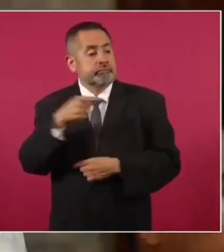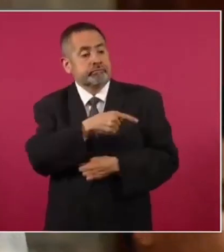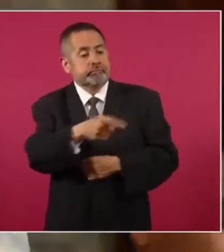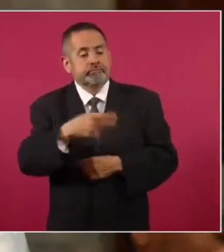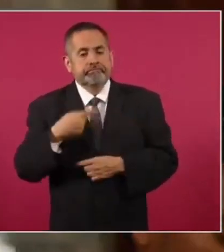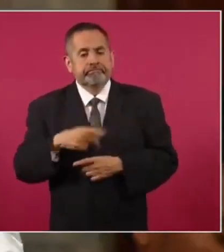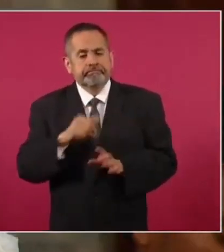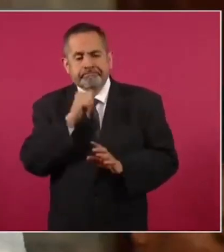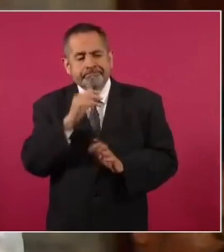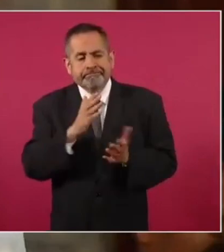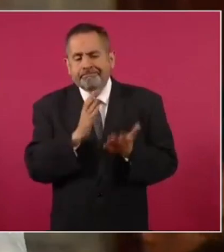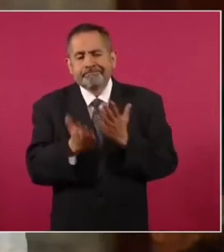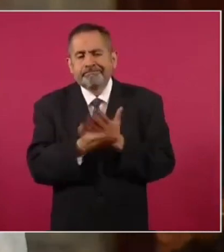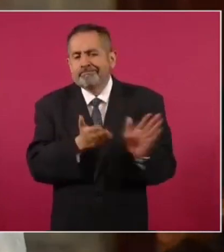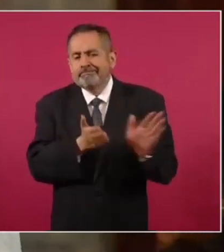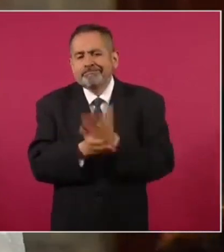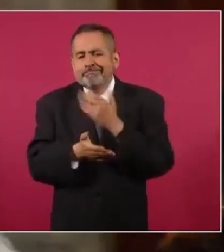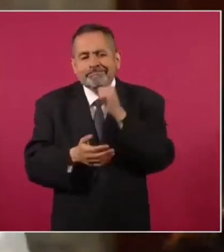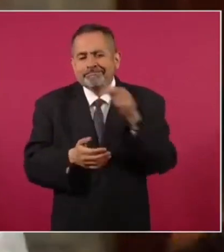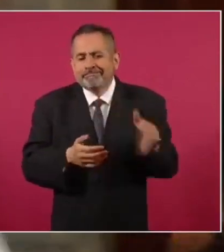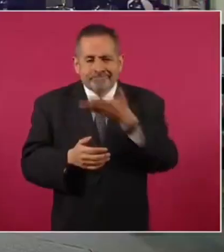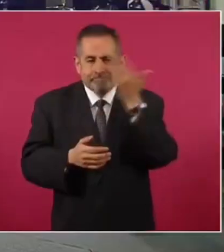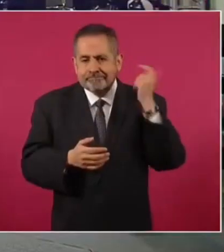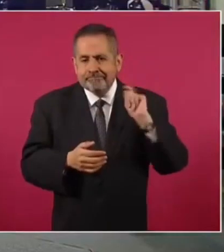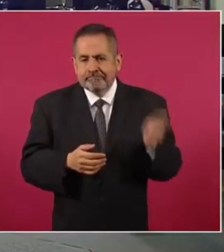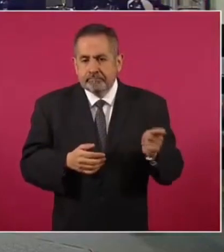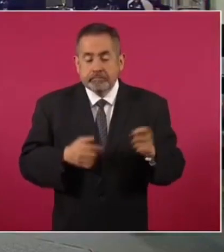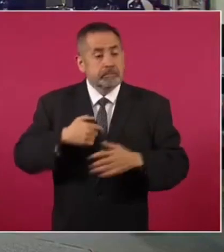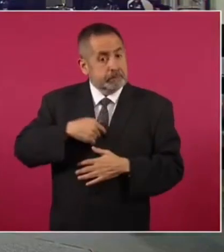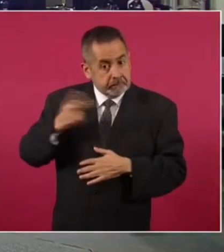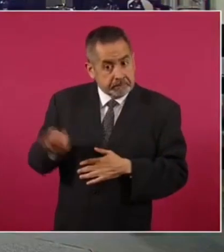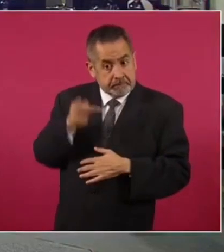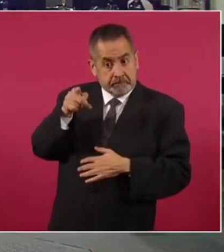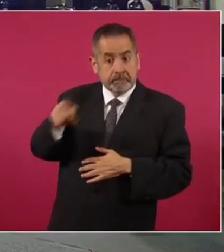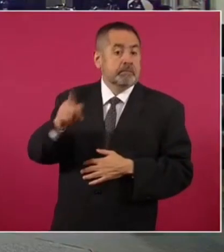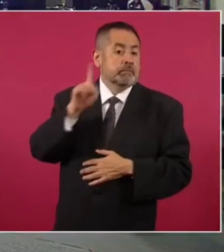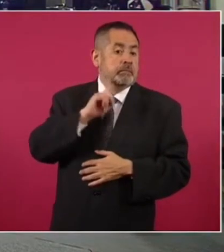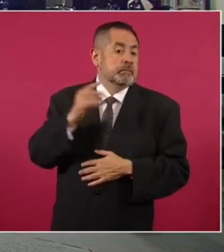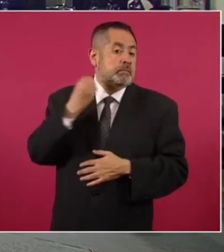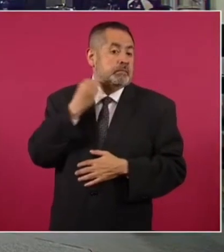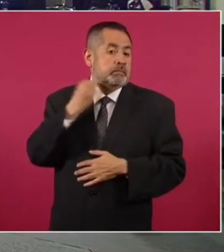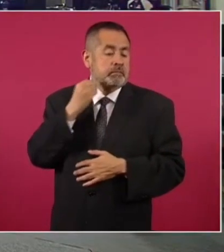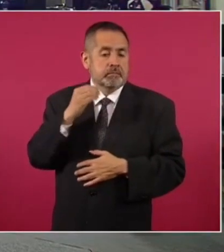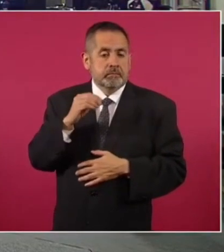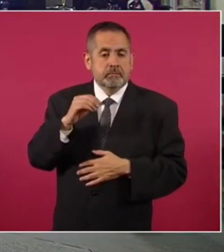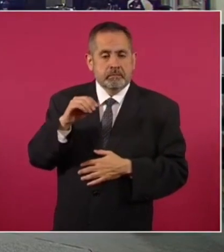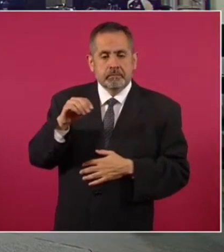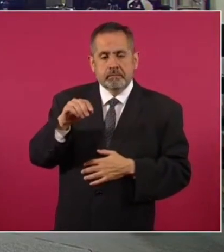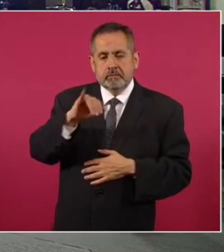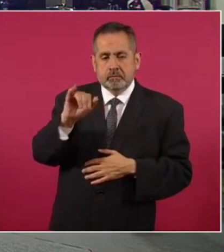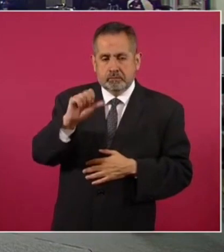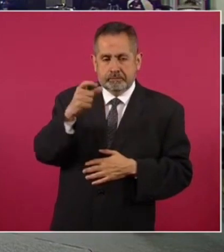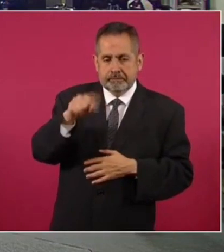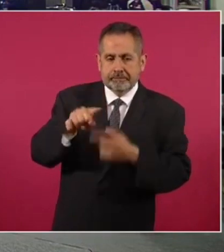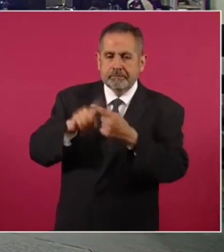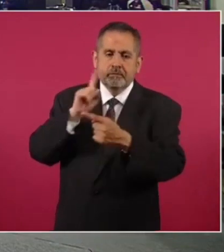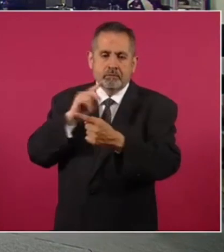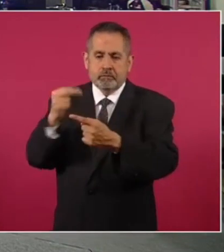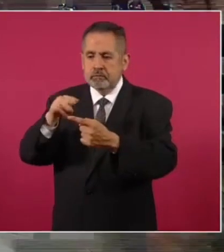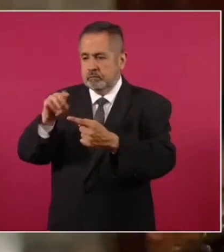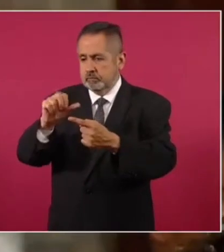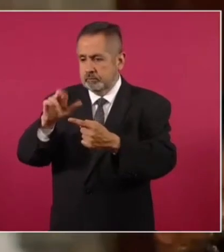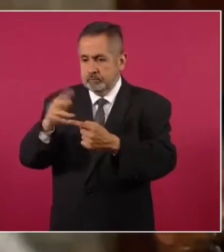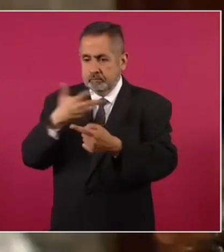no tenían nada que ver en este caso, y se le preguntó a la abogada de Joaquín, Mariel Colón, si en realidad ellos tenían